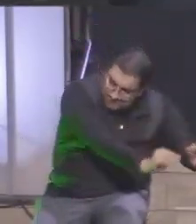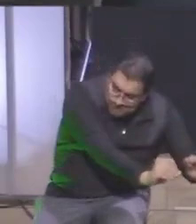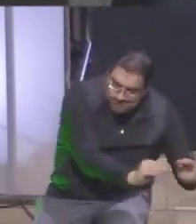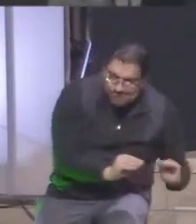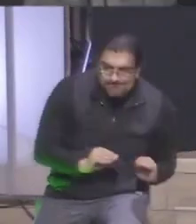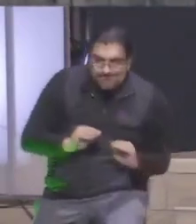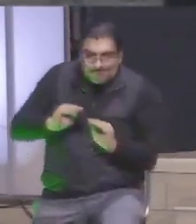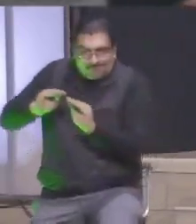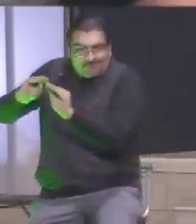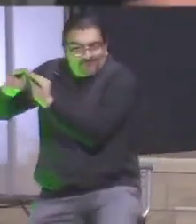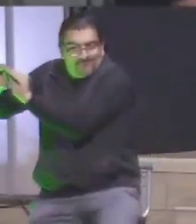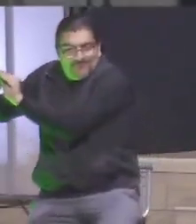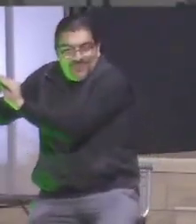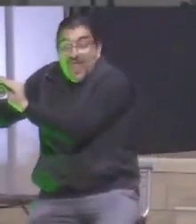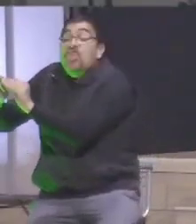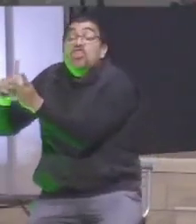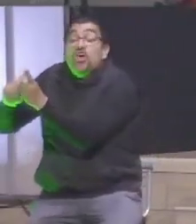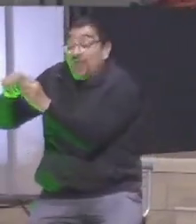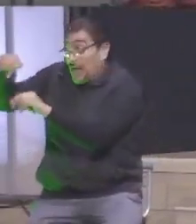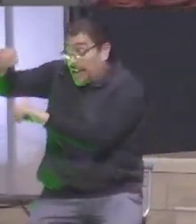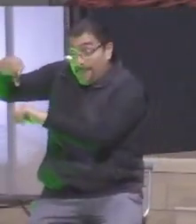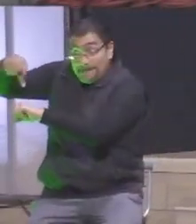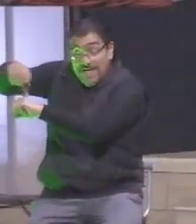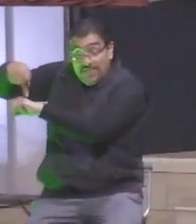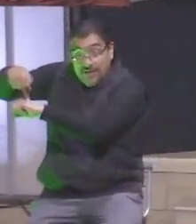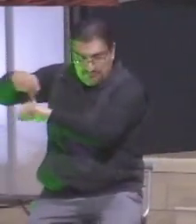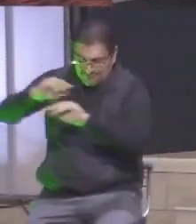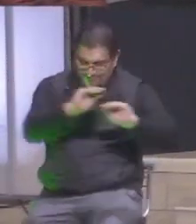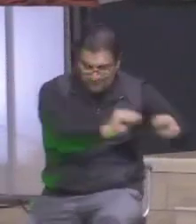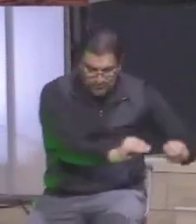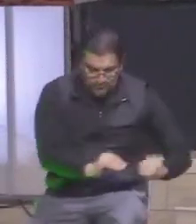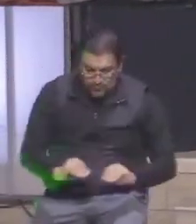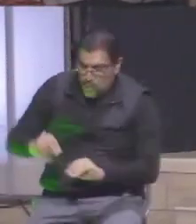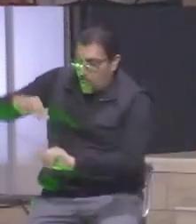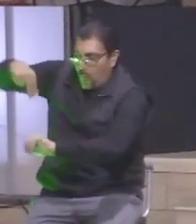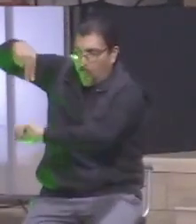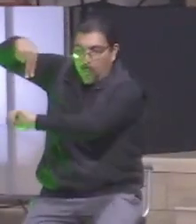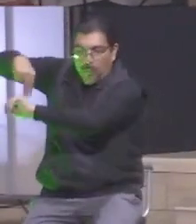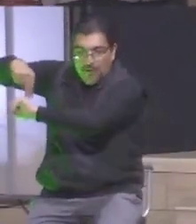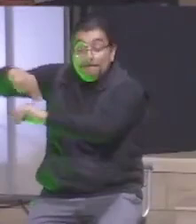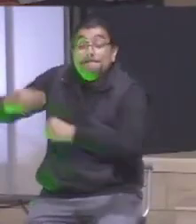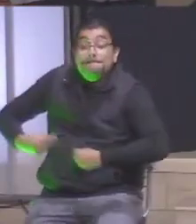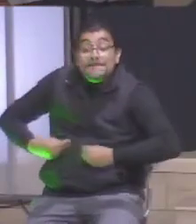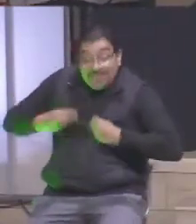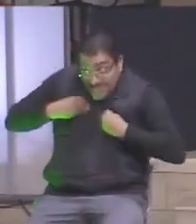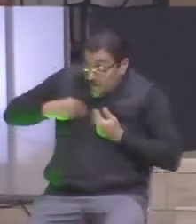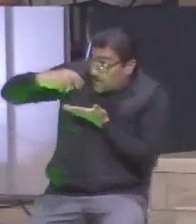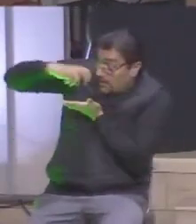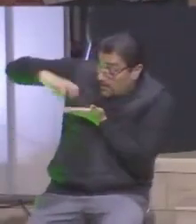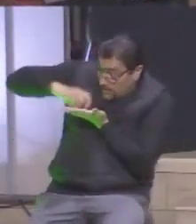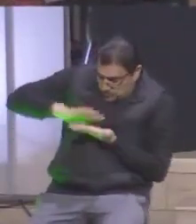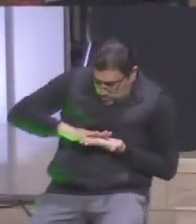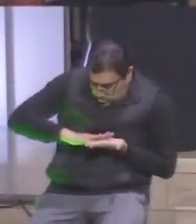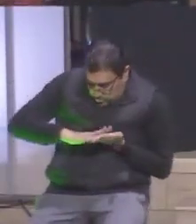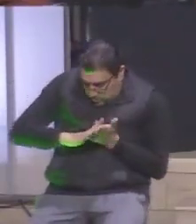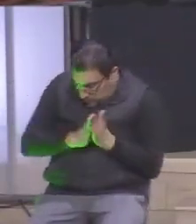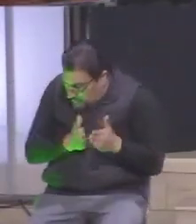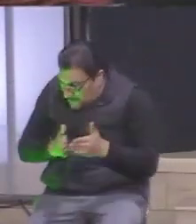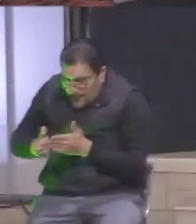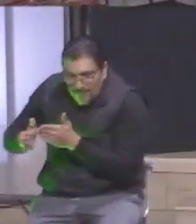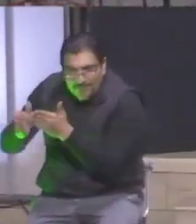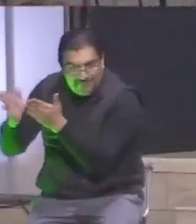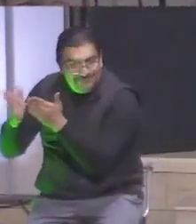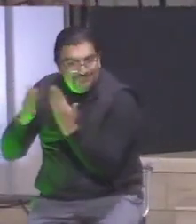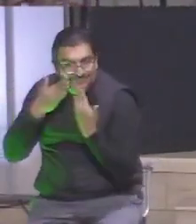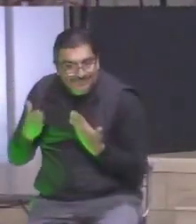cenagoso puso mis pies sobre Peña y enderezó mis pasos o sea